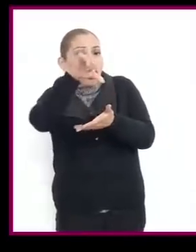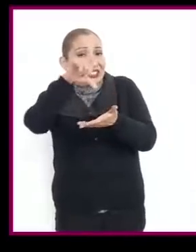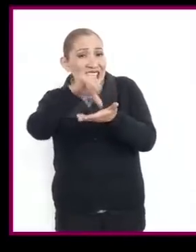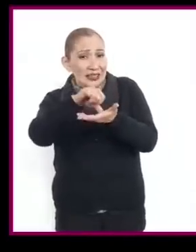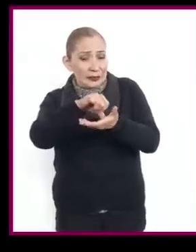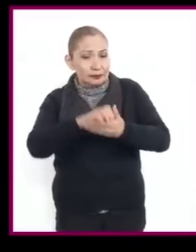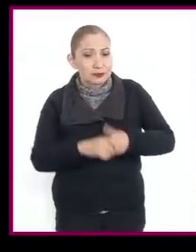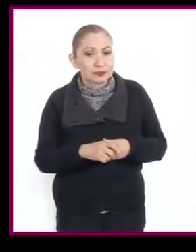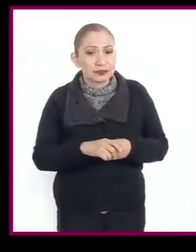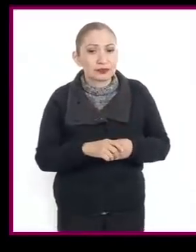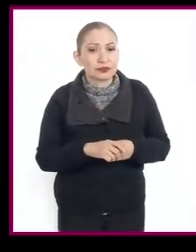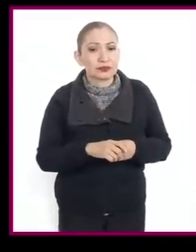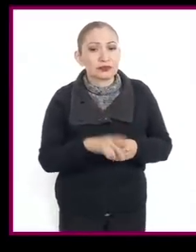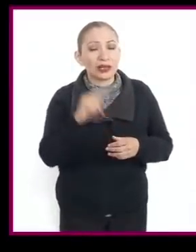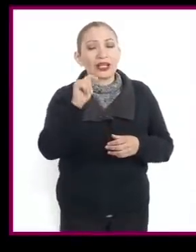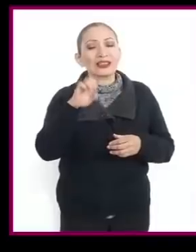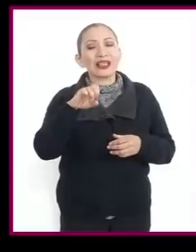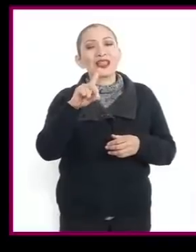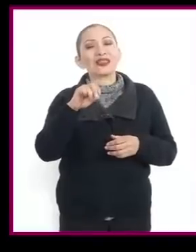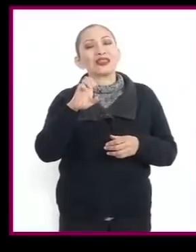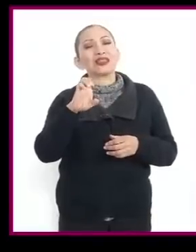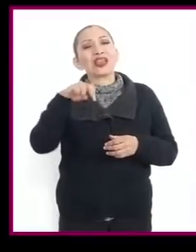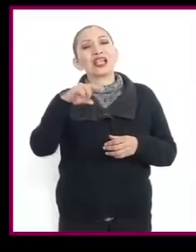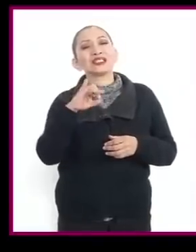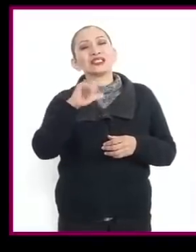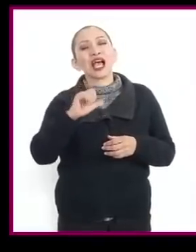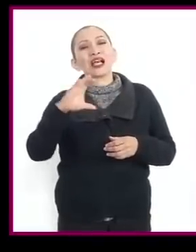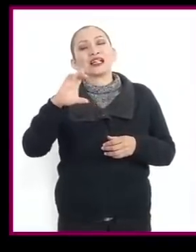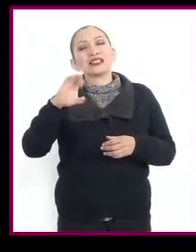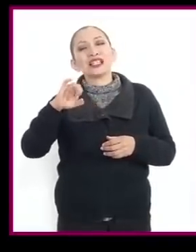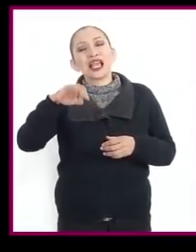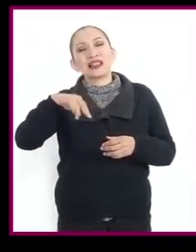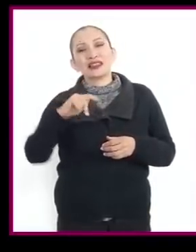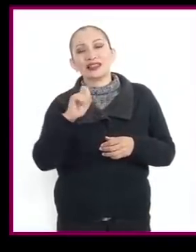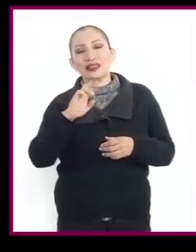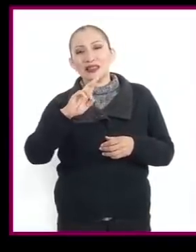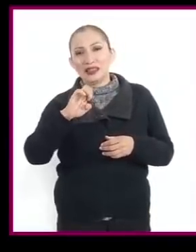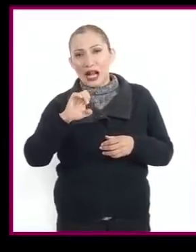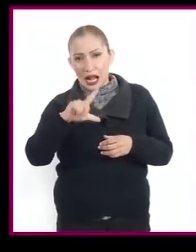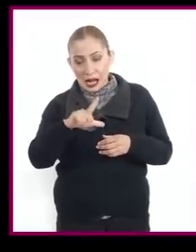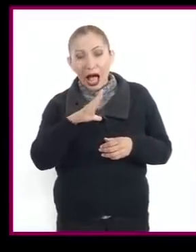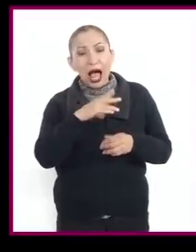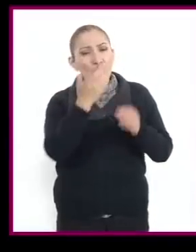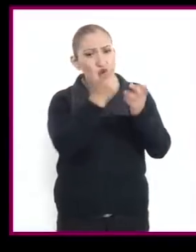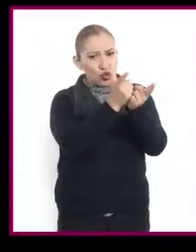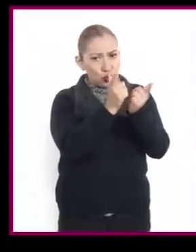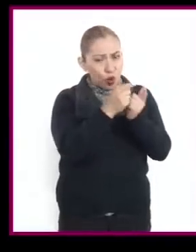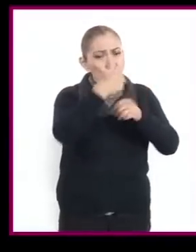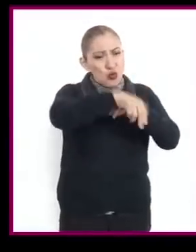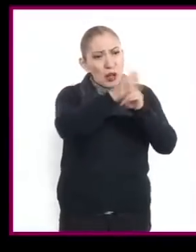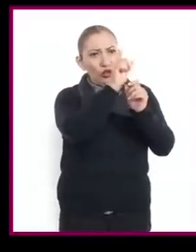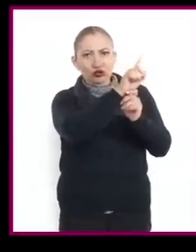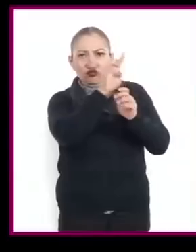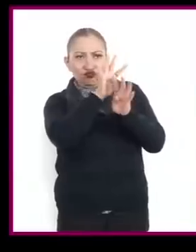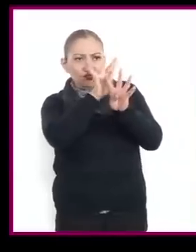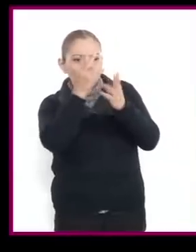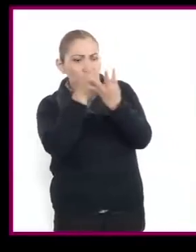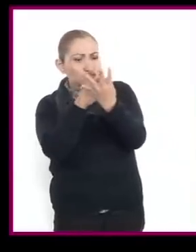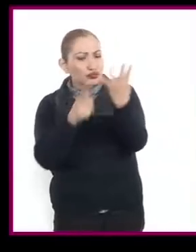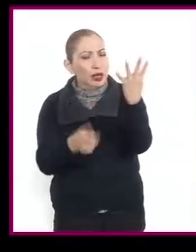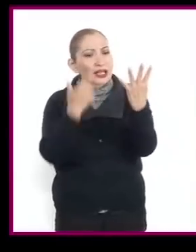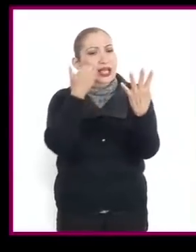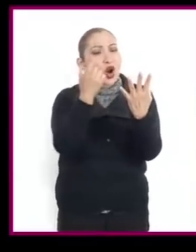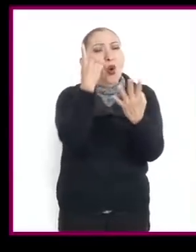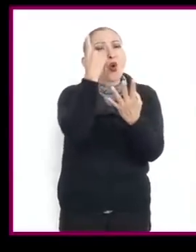central. Tendencia central. De nueva cuenta, tienes un conjunto de números que quieres representar con